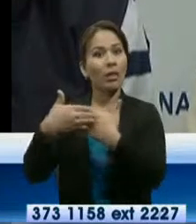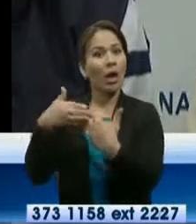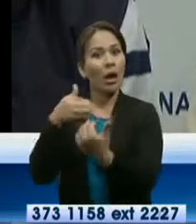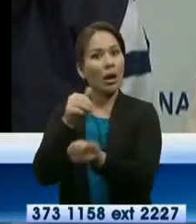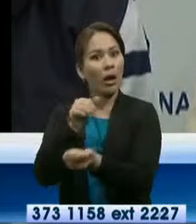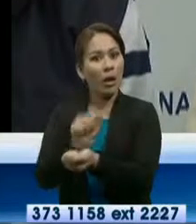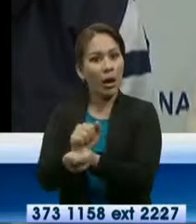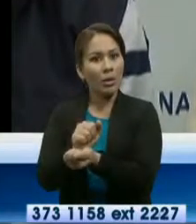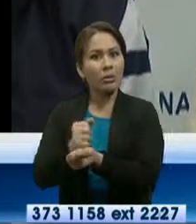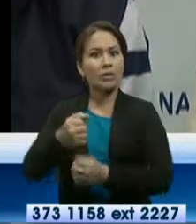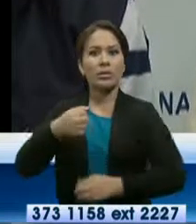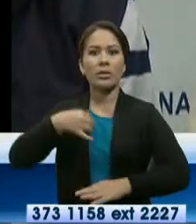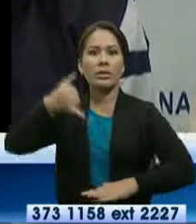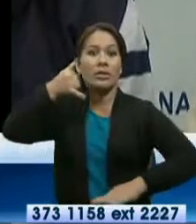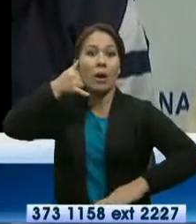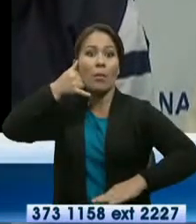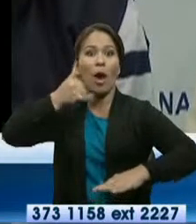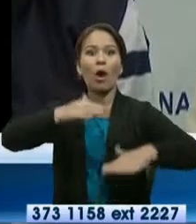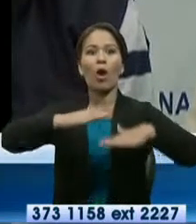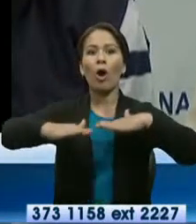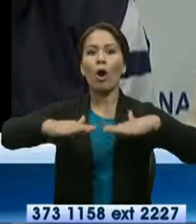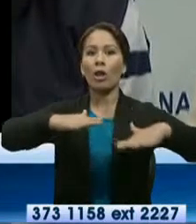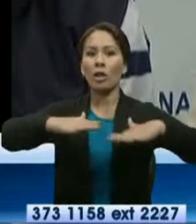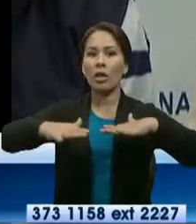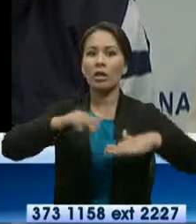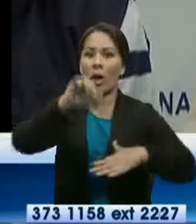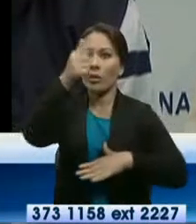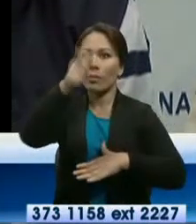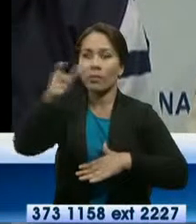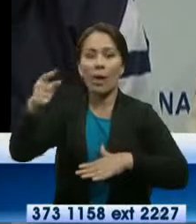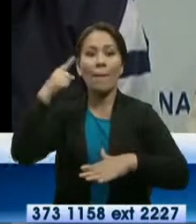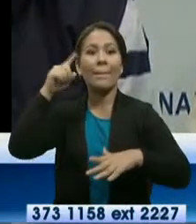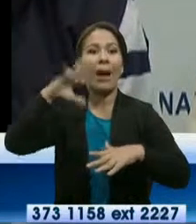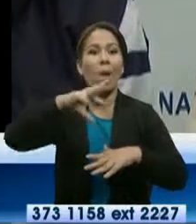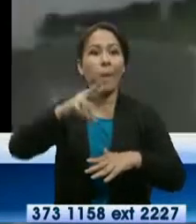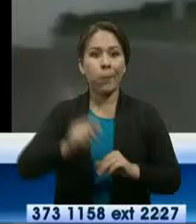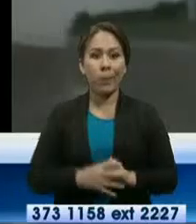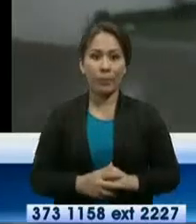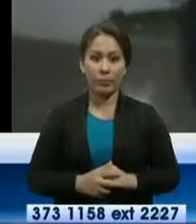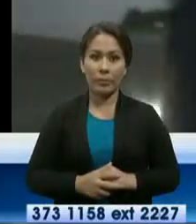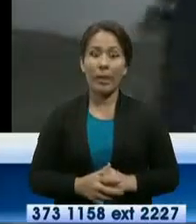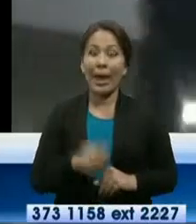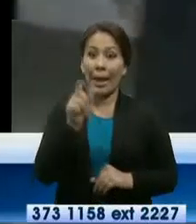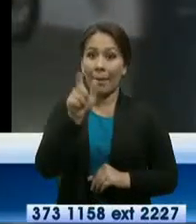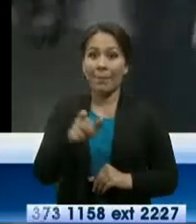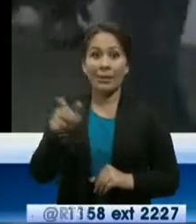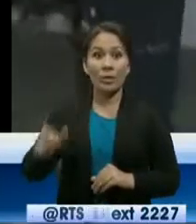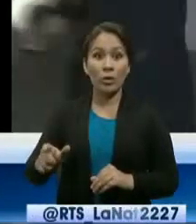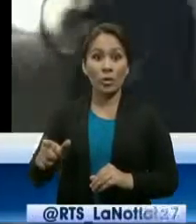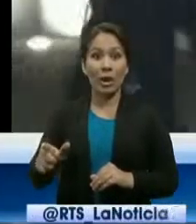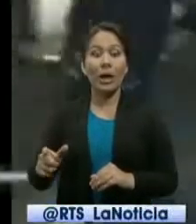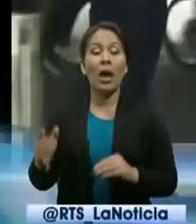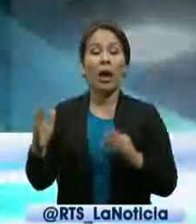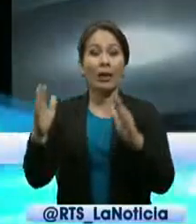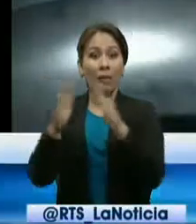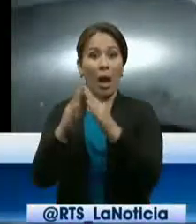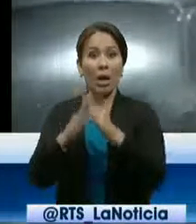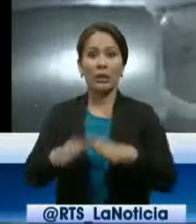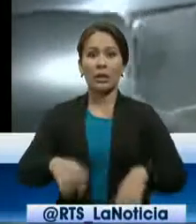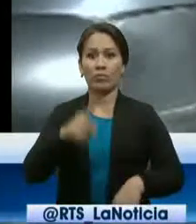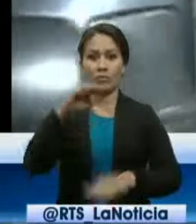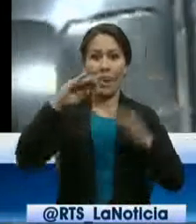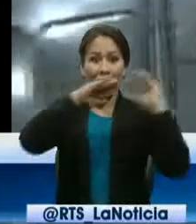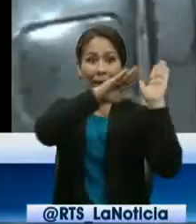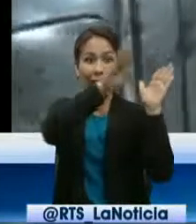centros penitenciarios. 3 cárceles también fueron intervenidas. No, las extorsiones más lo hacían los jefes de las redes, lo